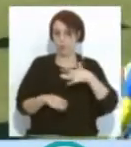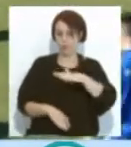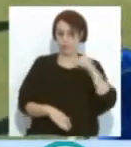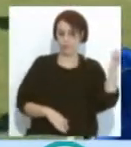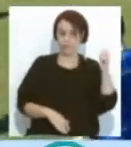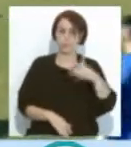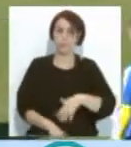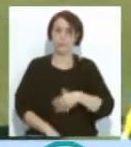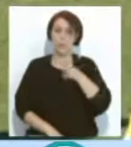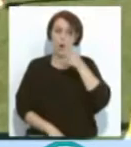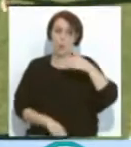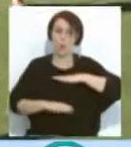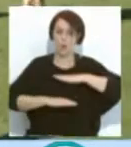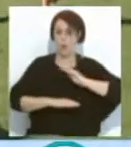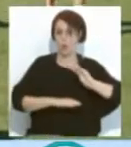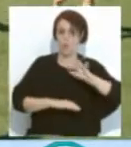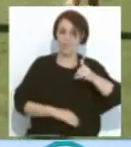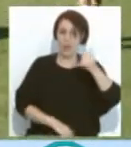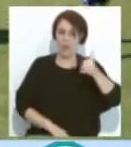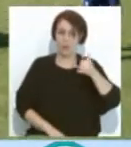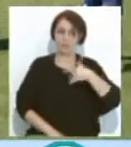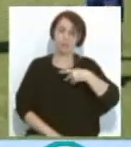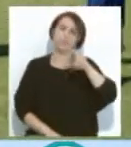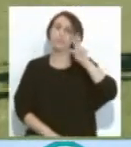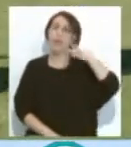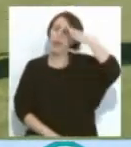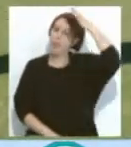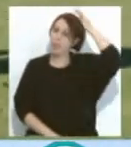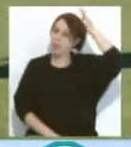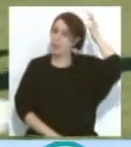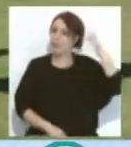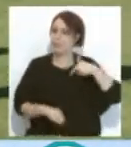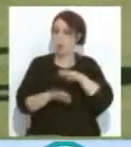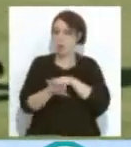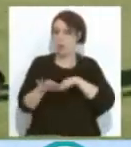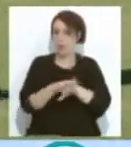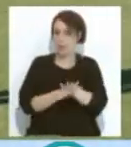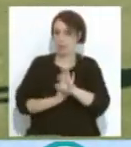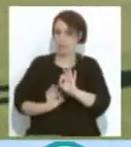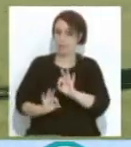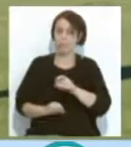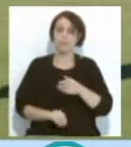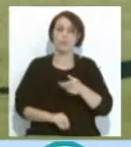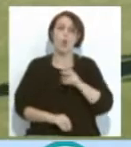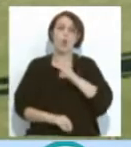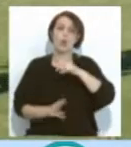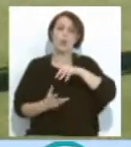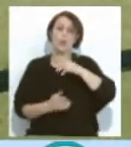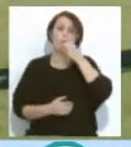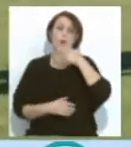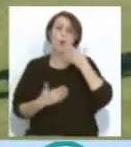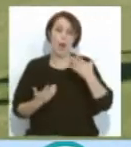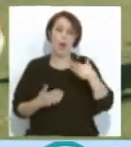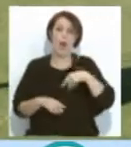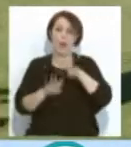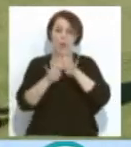Udinese. Ahí vemos a Conan haciendo ese rondito, el que está con guantes indiscutiblemente. Y otra buena noticia es ver a